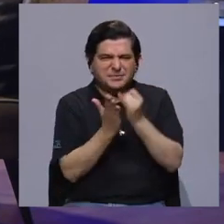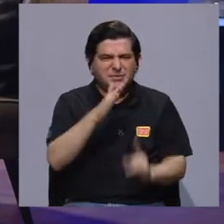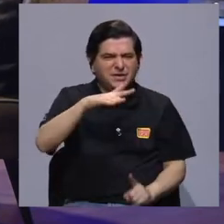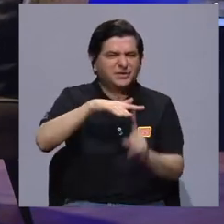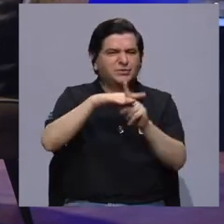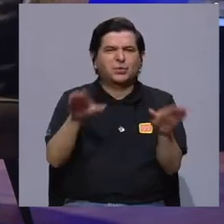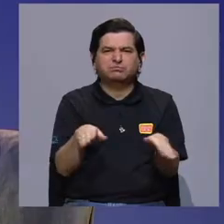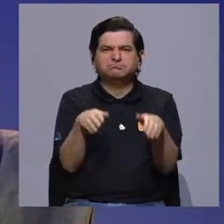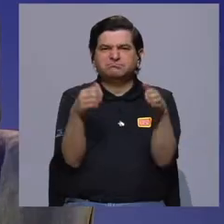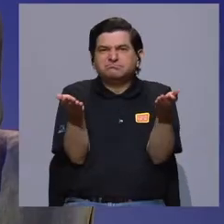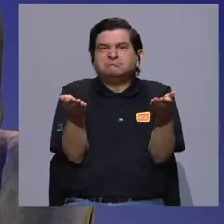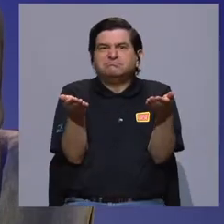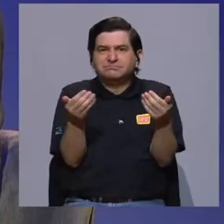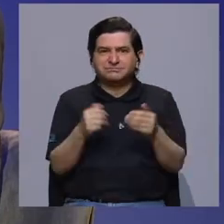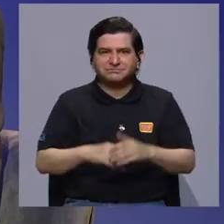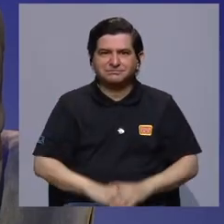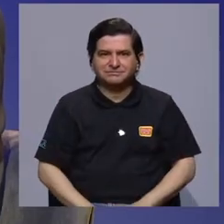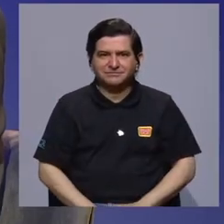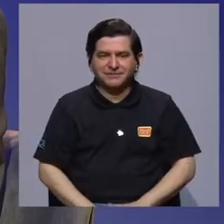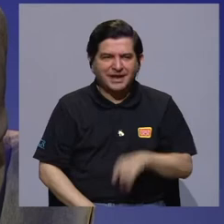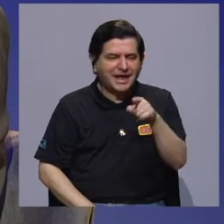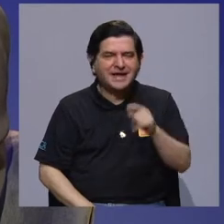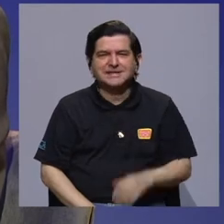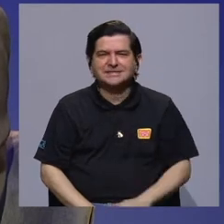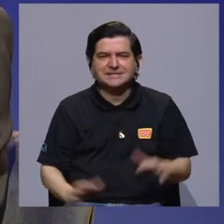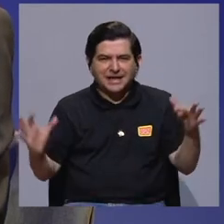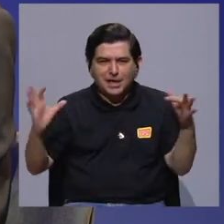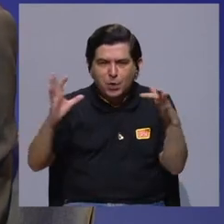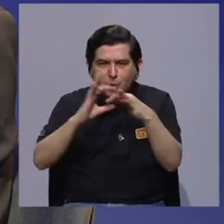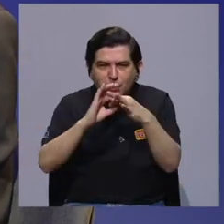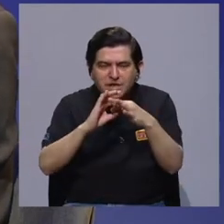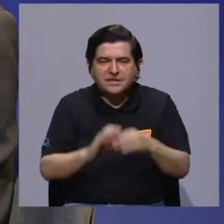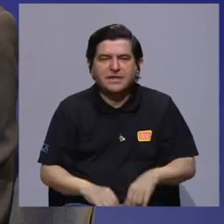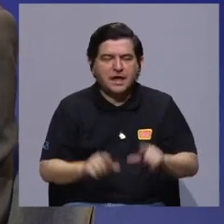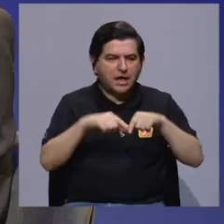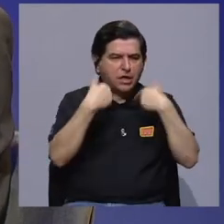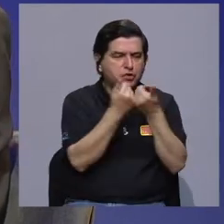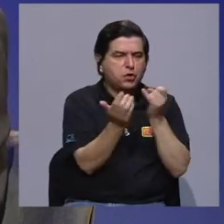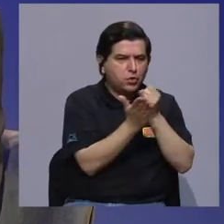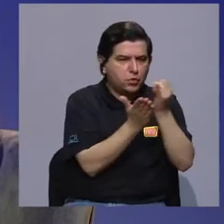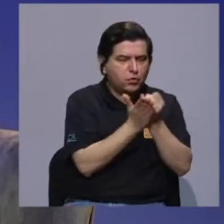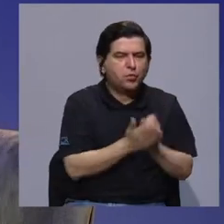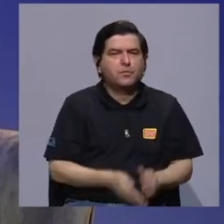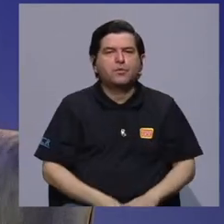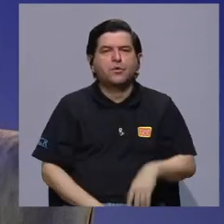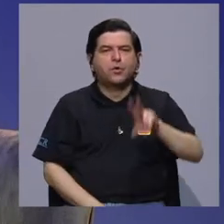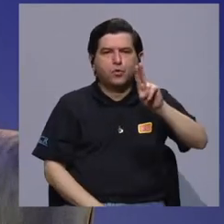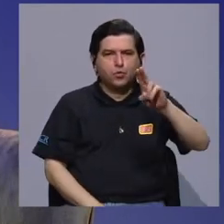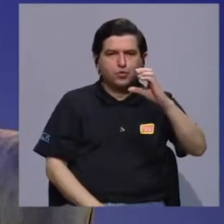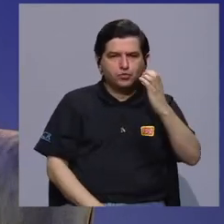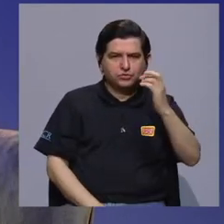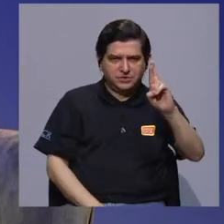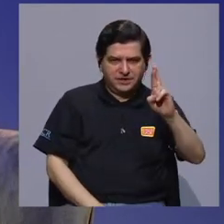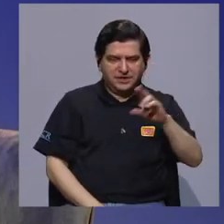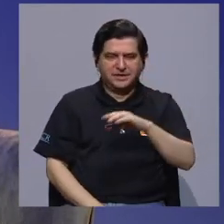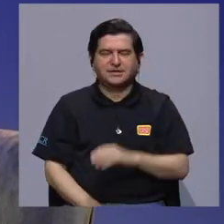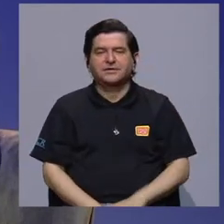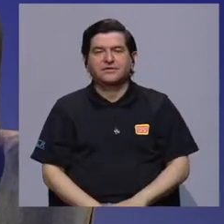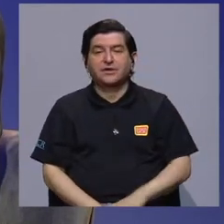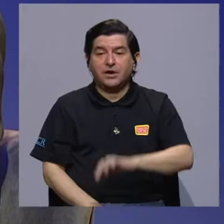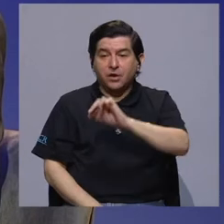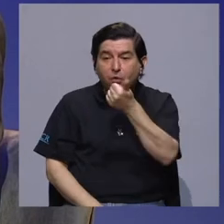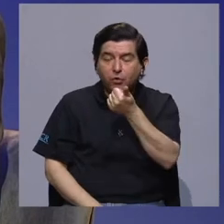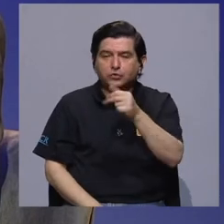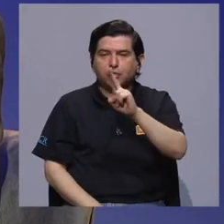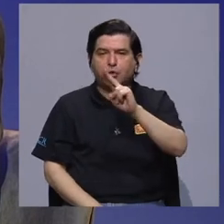de investigación? ¿Cómo surge esa sinergia entre un grupo de investigación en la Universidad de Costa Rica, en